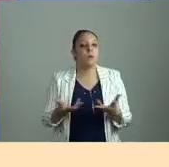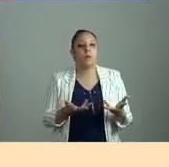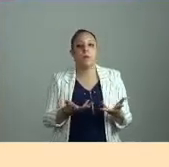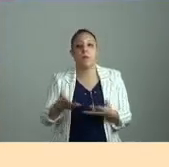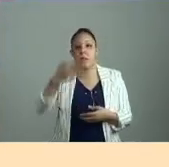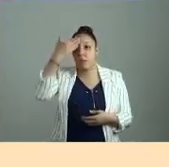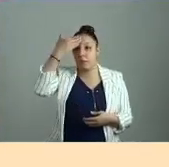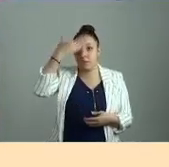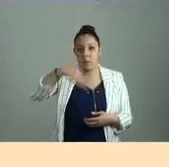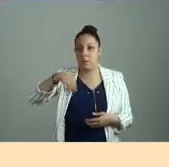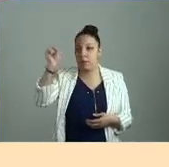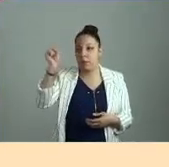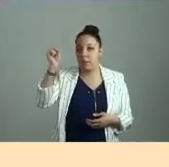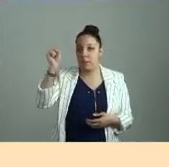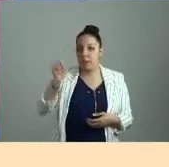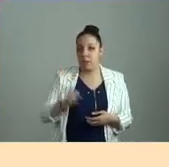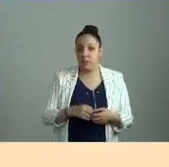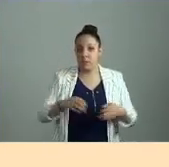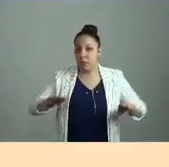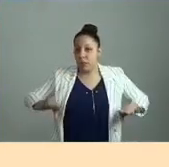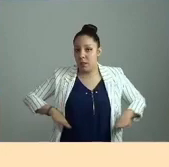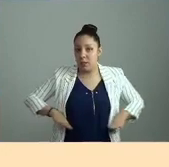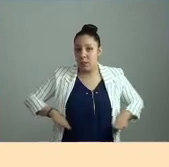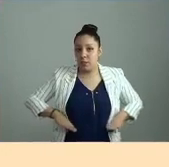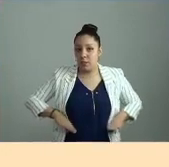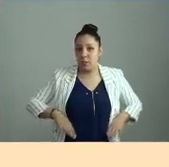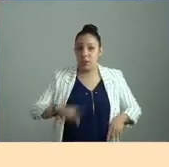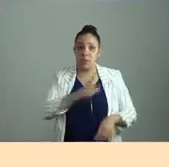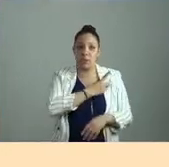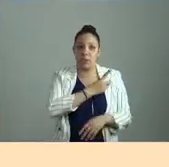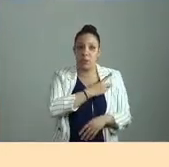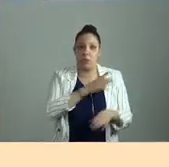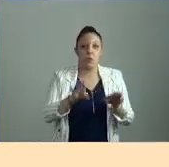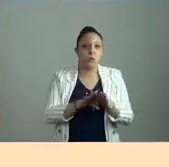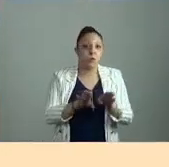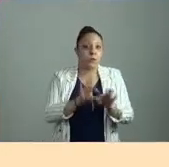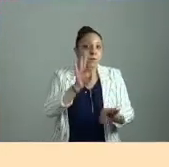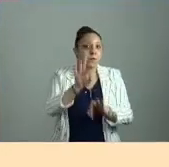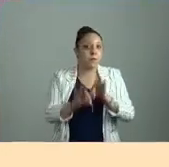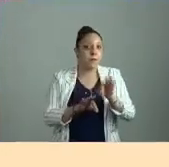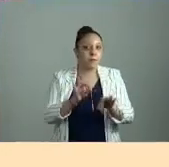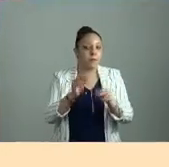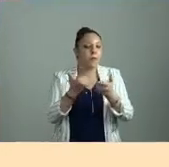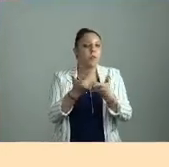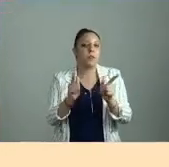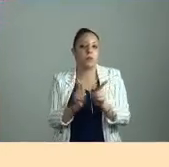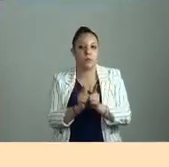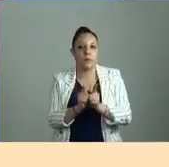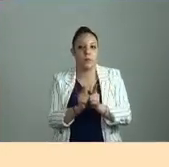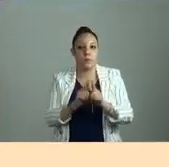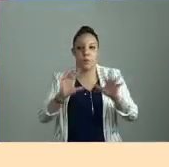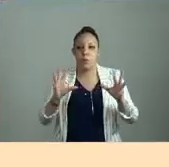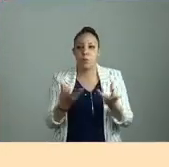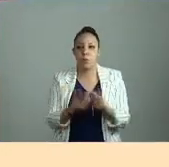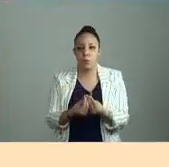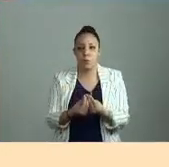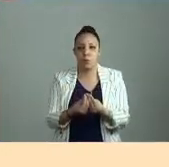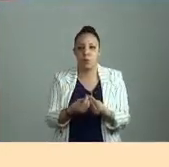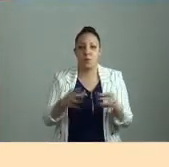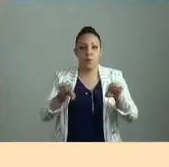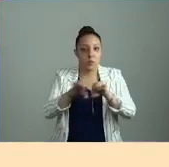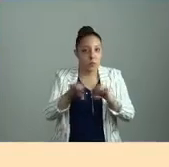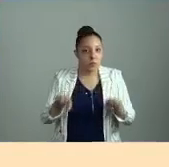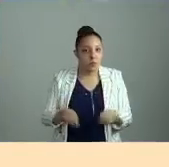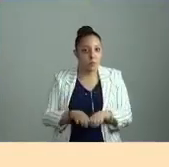organizar infraestructura comunitaria colectiva en la cual enfrentar los